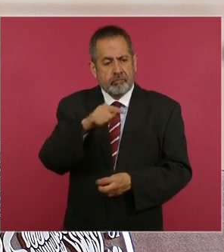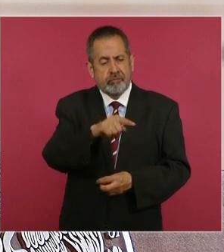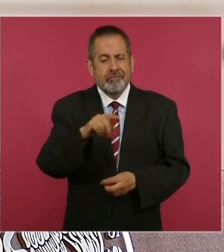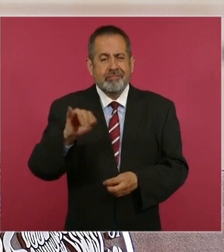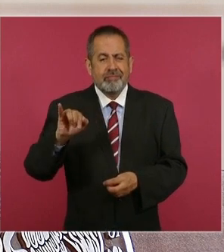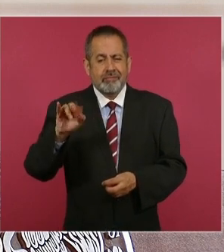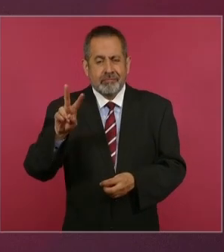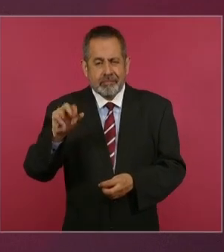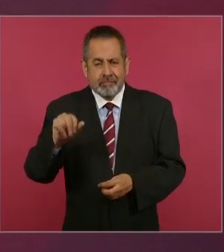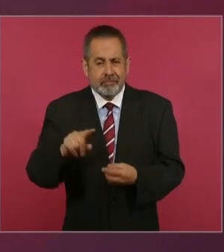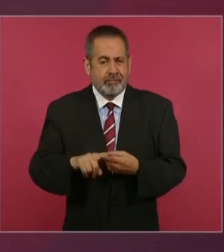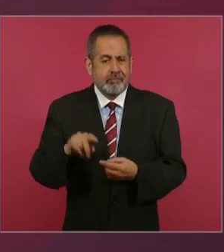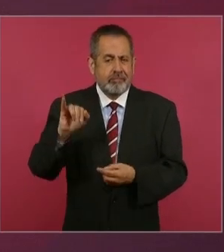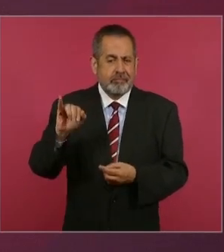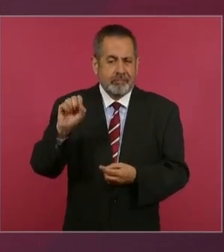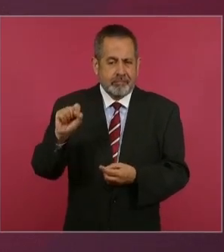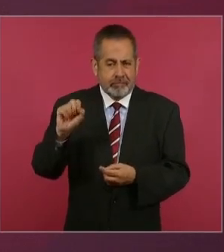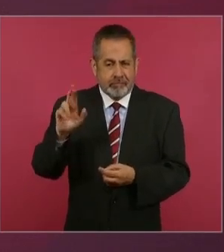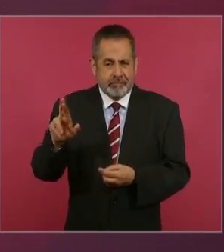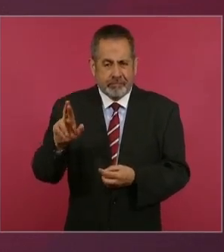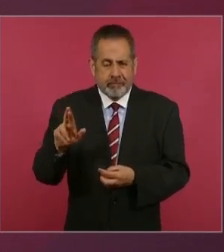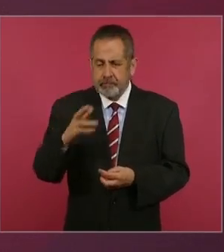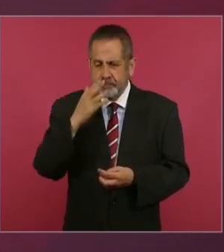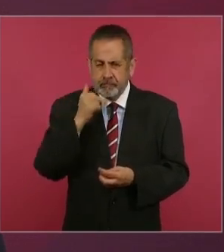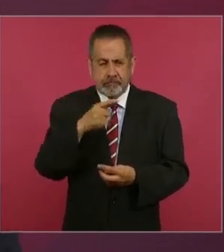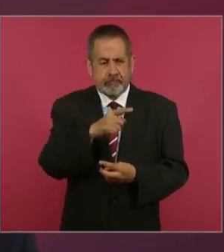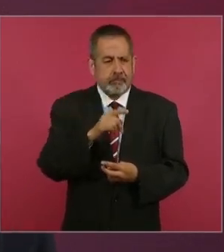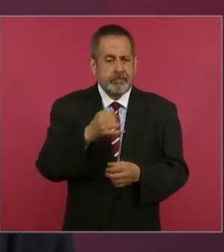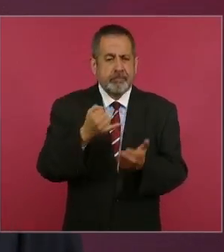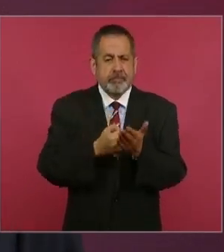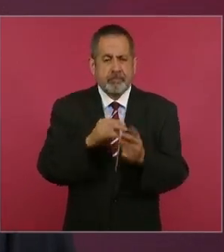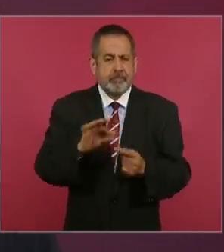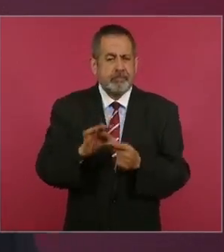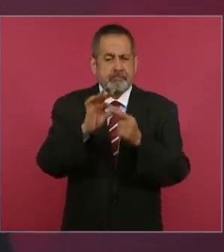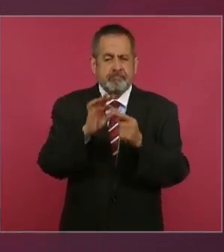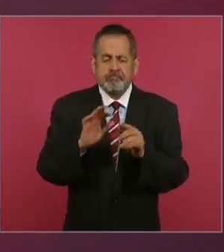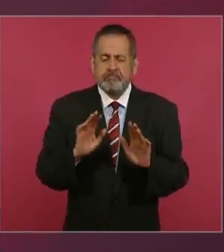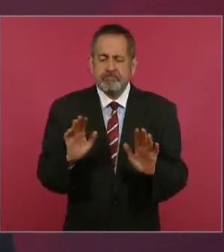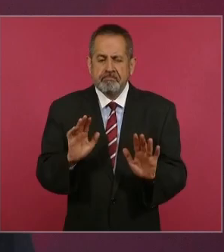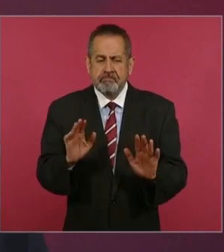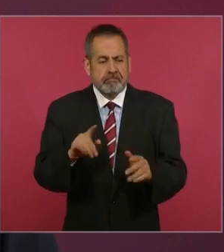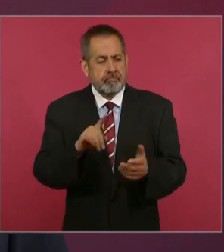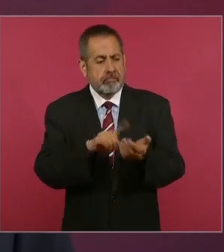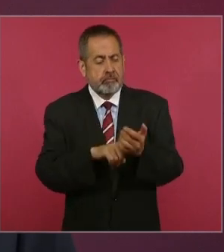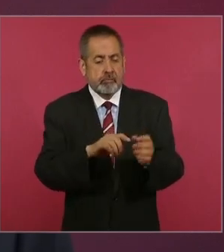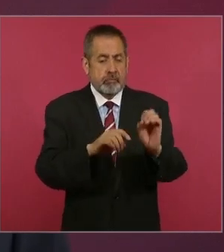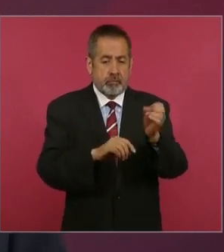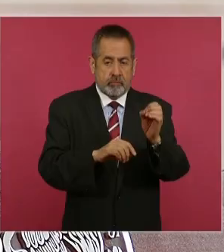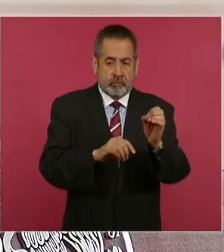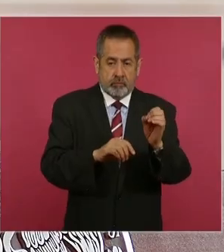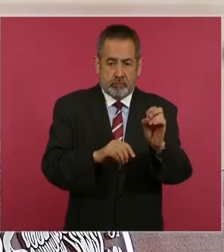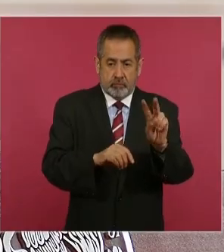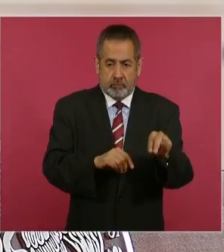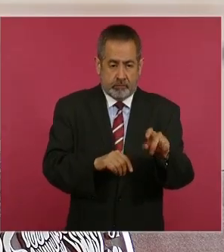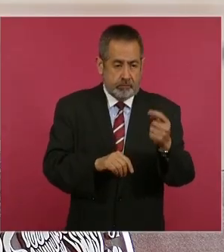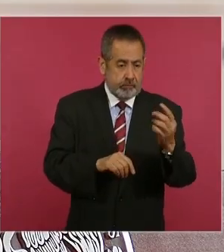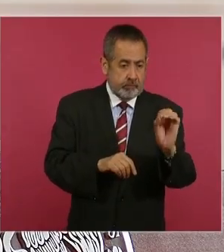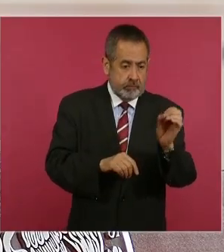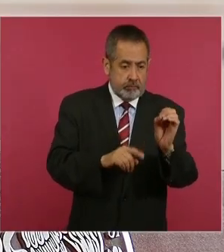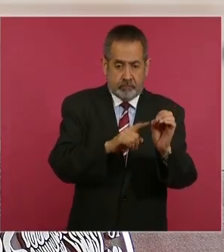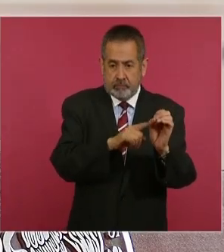ia ISR y impuestos especiales entre octubre 2023 y